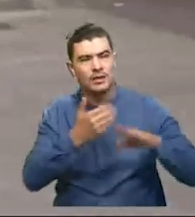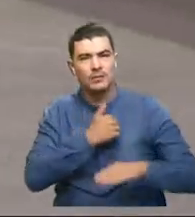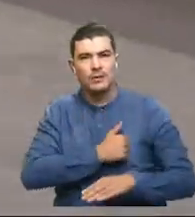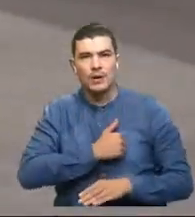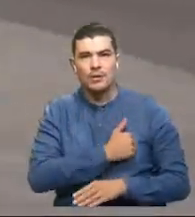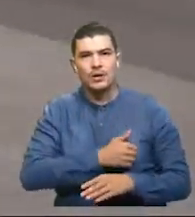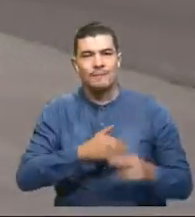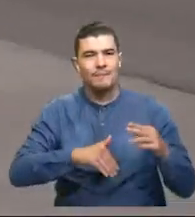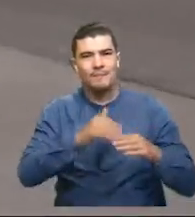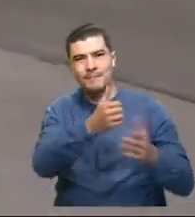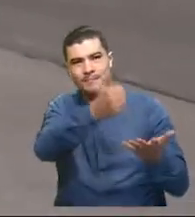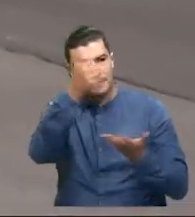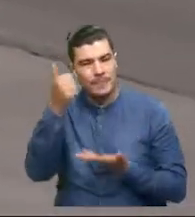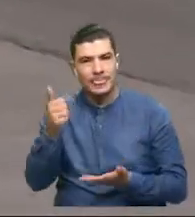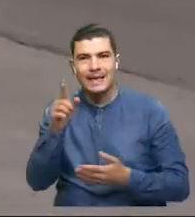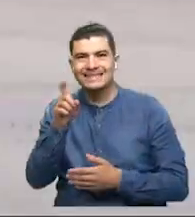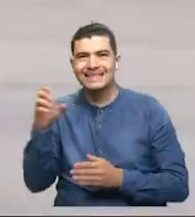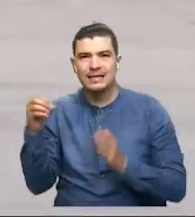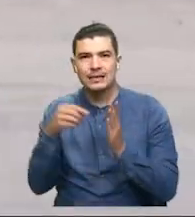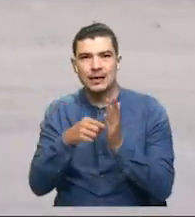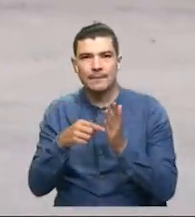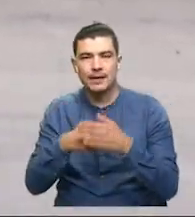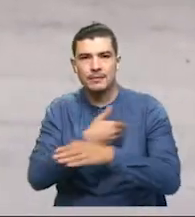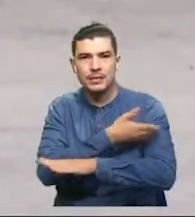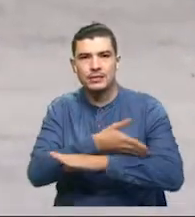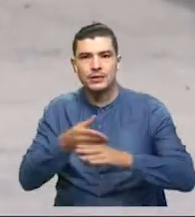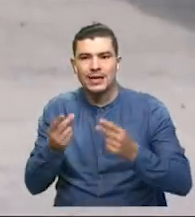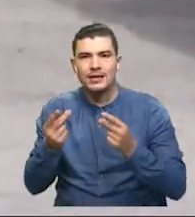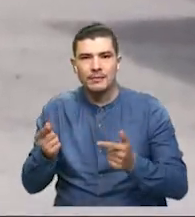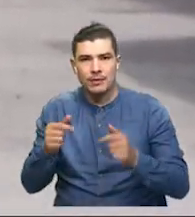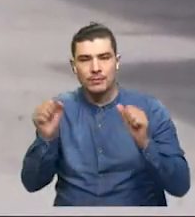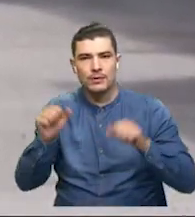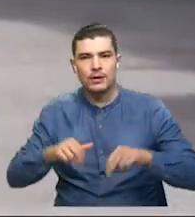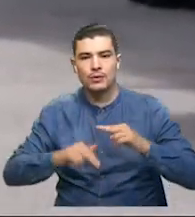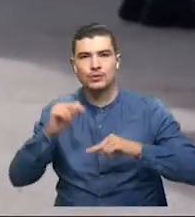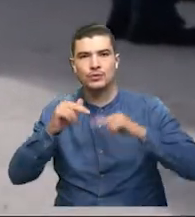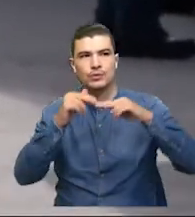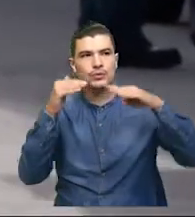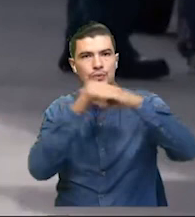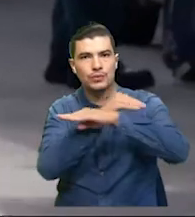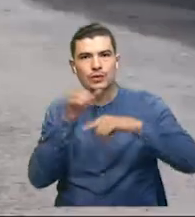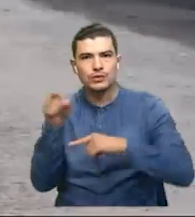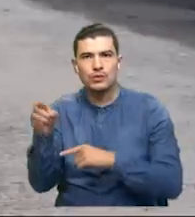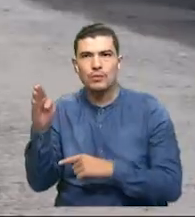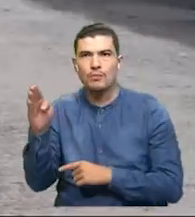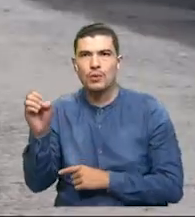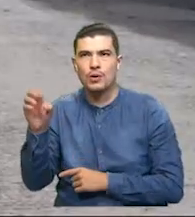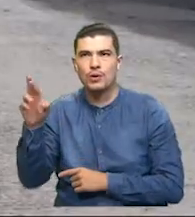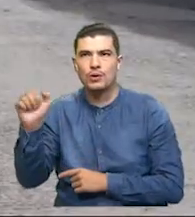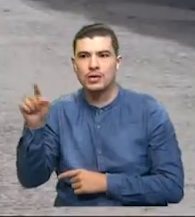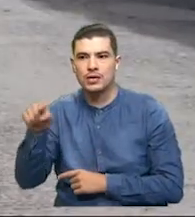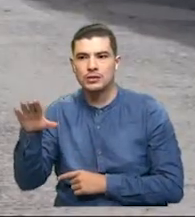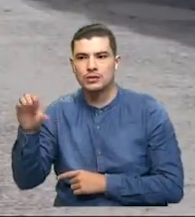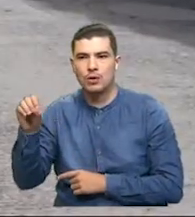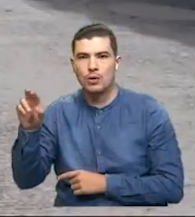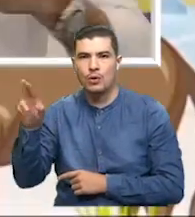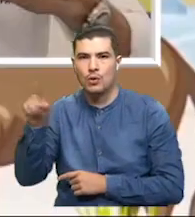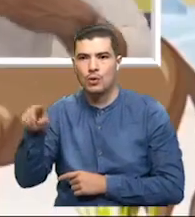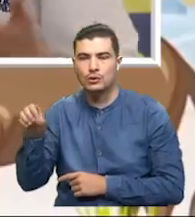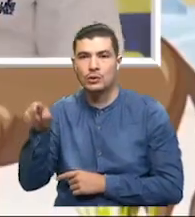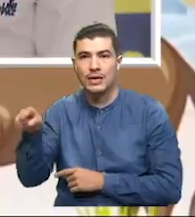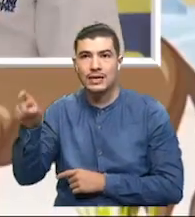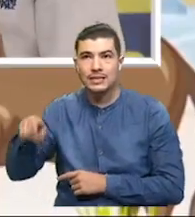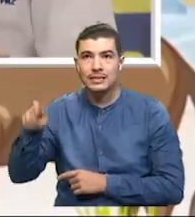inversión. Necesitamos cerca de 60 mil millones de pesos rápidos, especialmente en sitios como Borrascoso, donde tenemos que construir allí